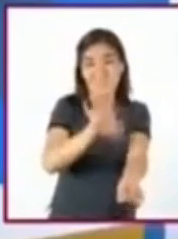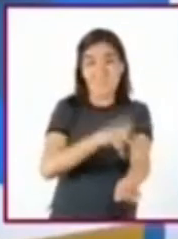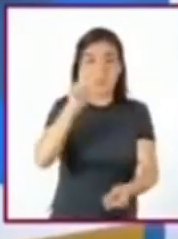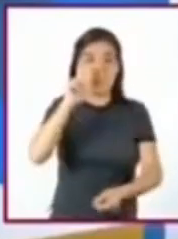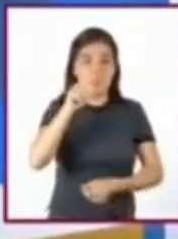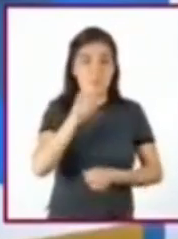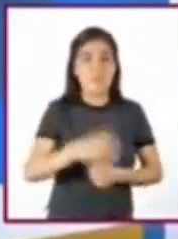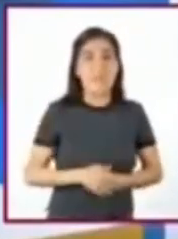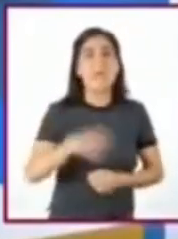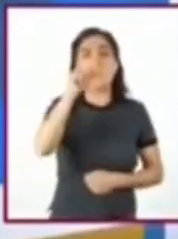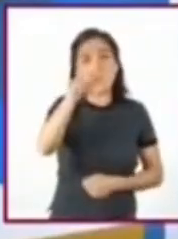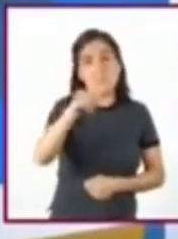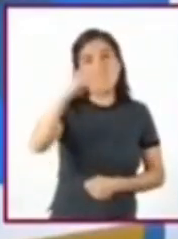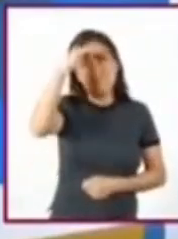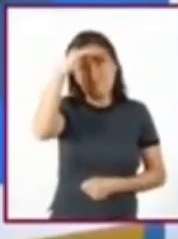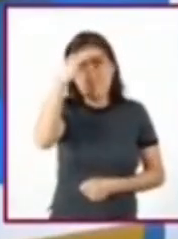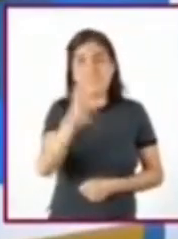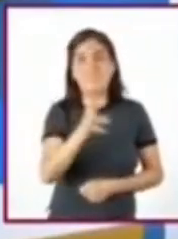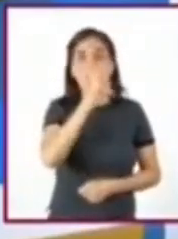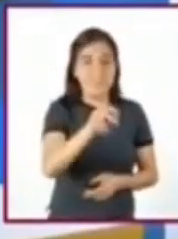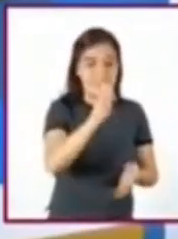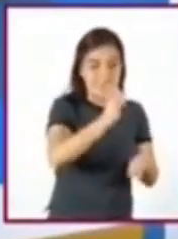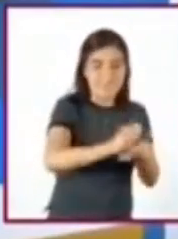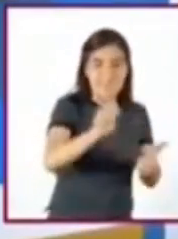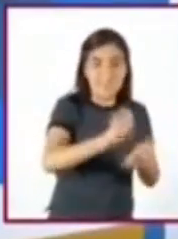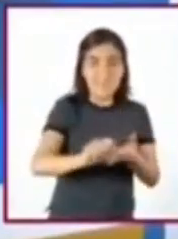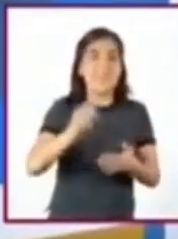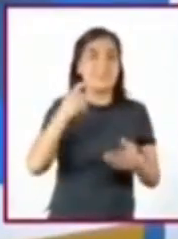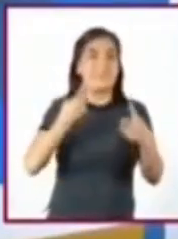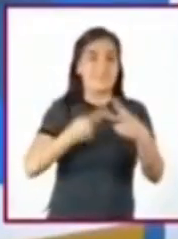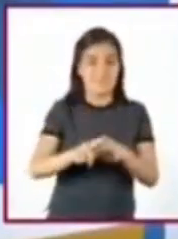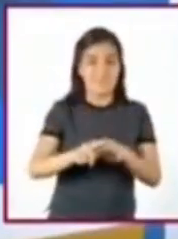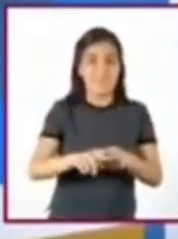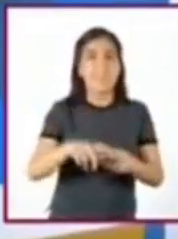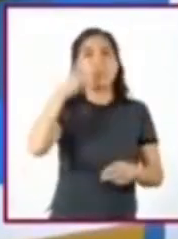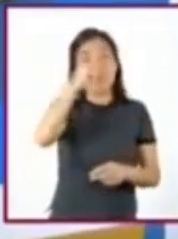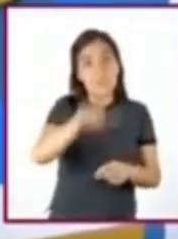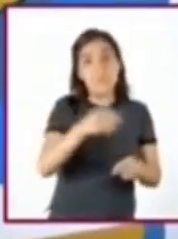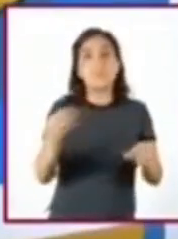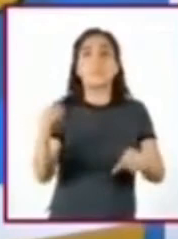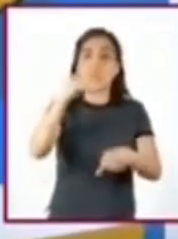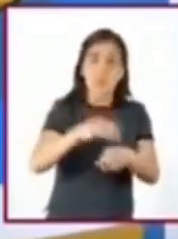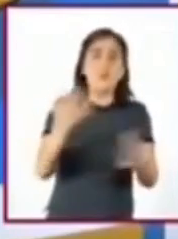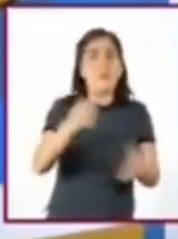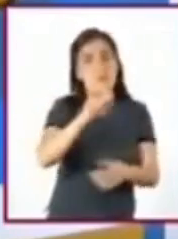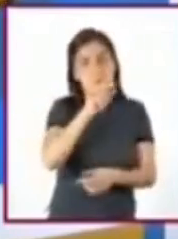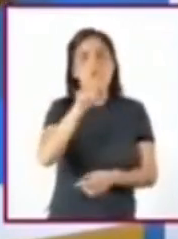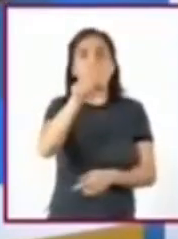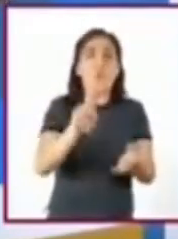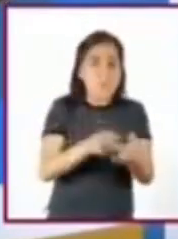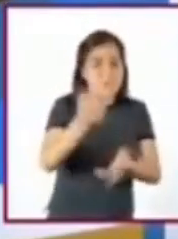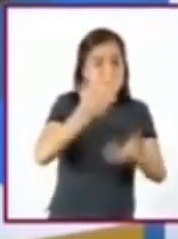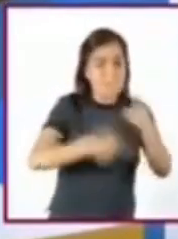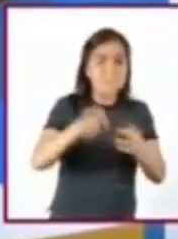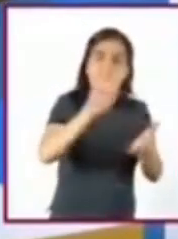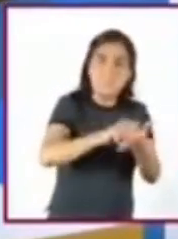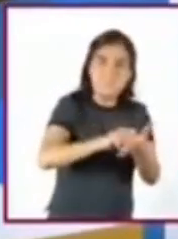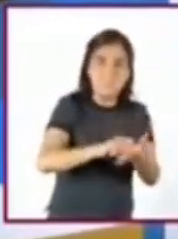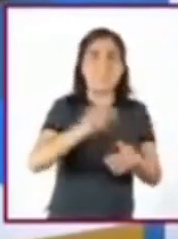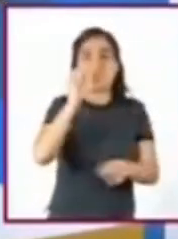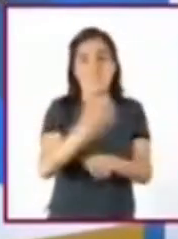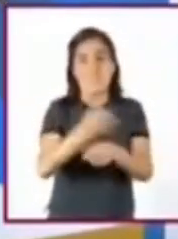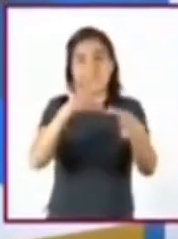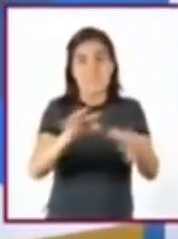Analicen las respuestas que escribieron al principio de la sesión y complétenlas o corríjanlas si es necesario. Hagan